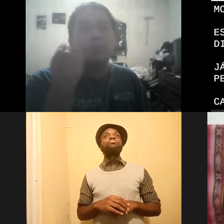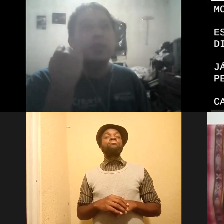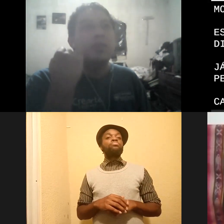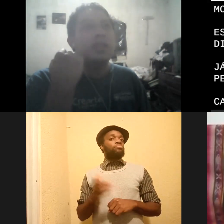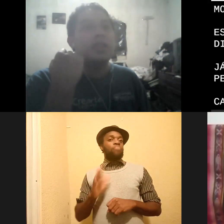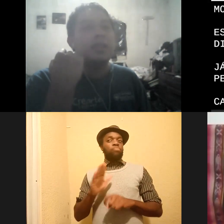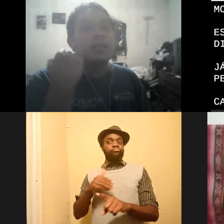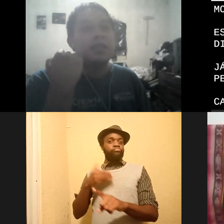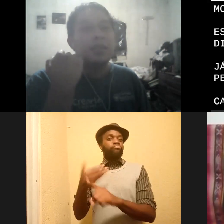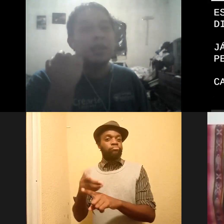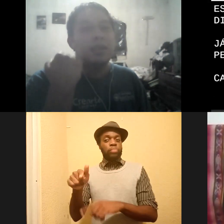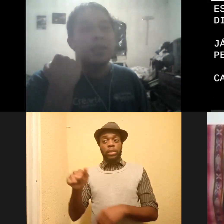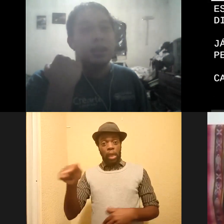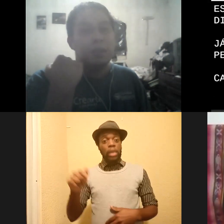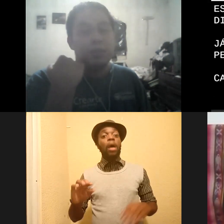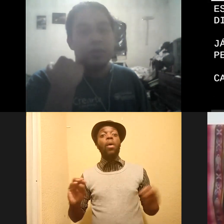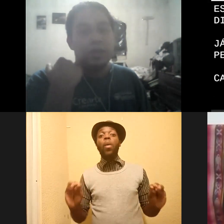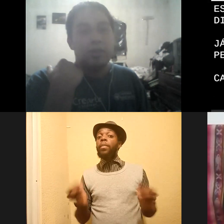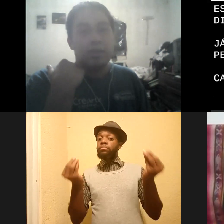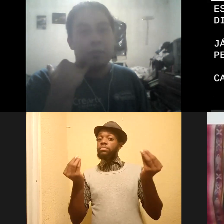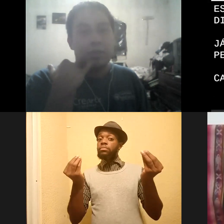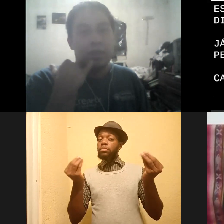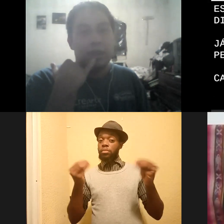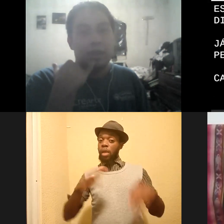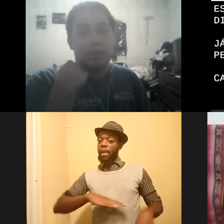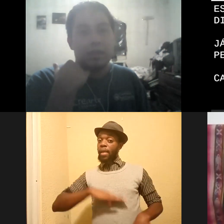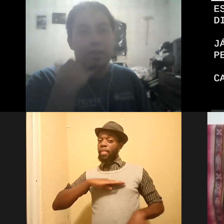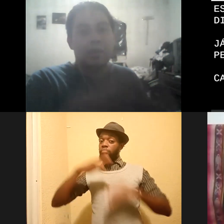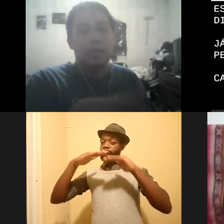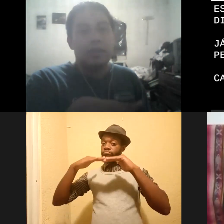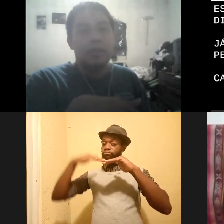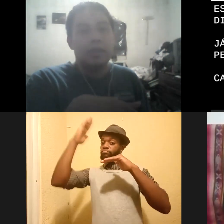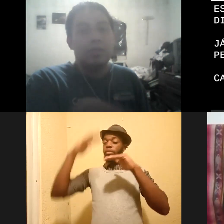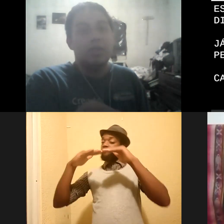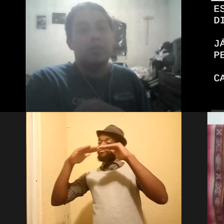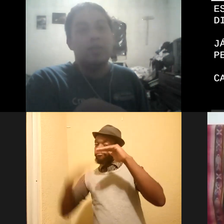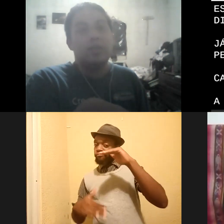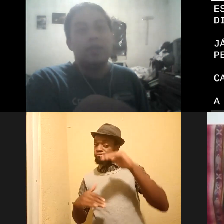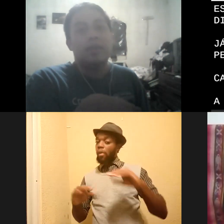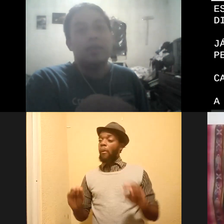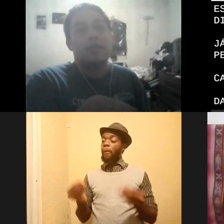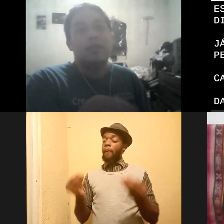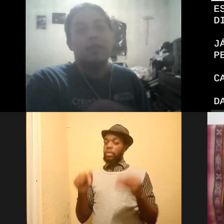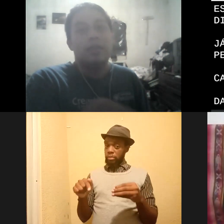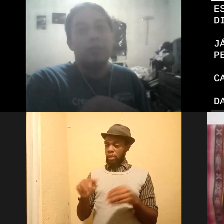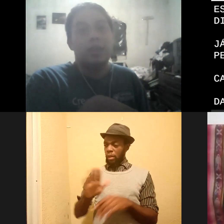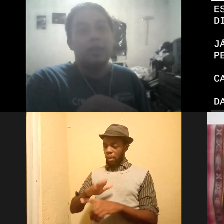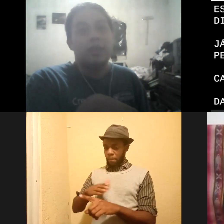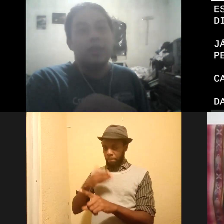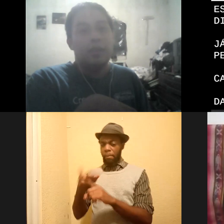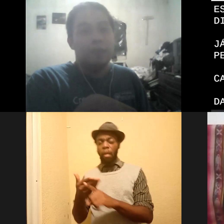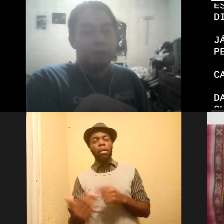es menor de edad, la persona con discapacidad tiene derecho a denunciar si tiene